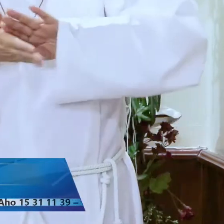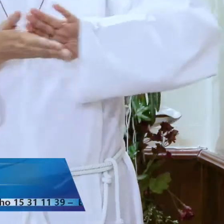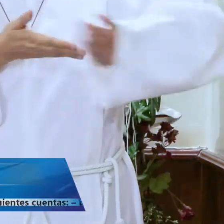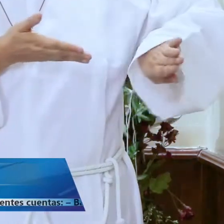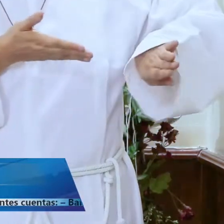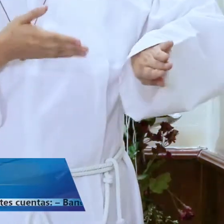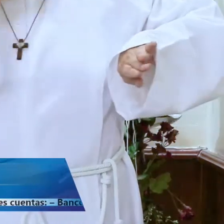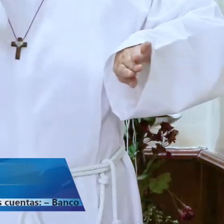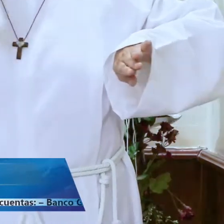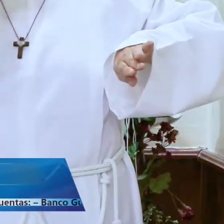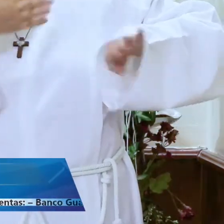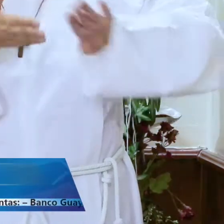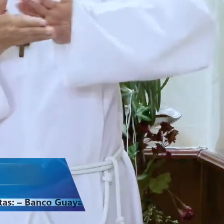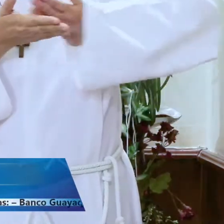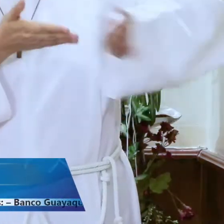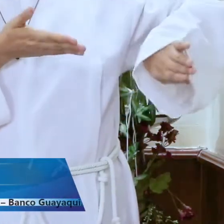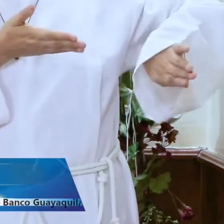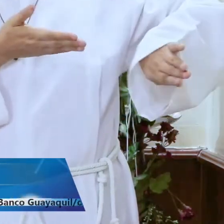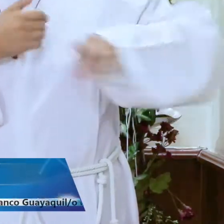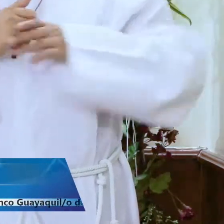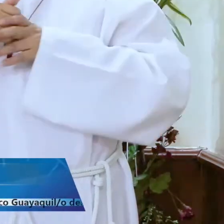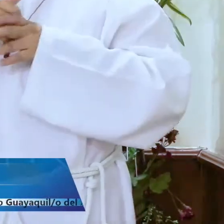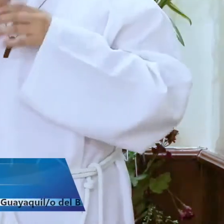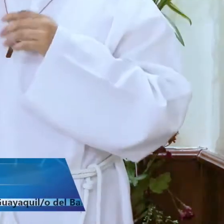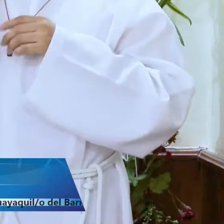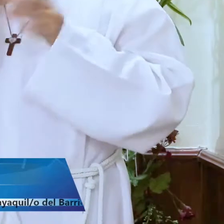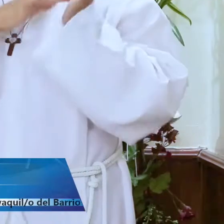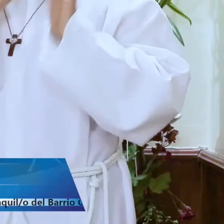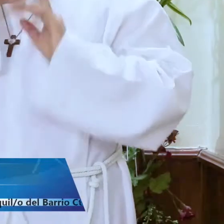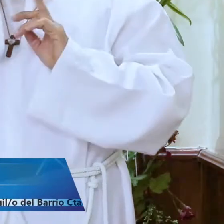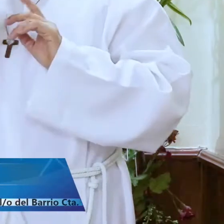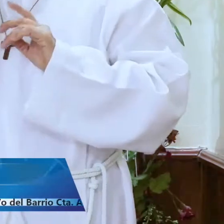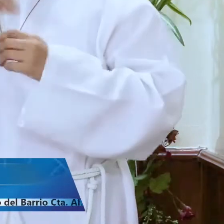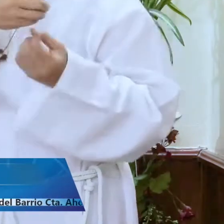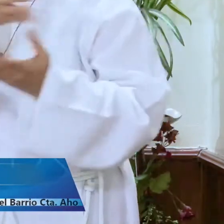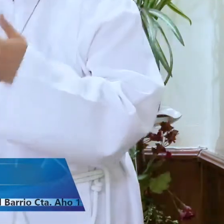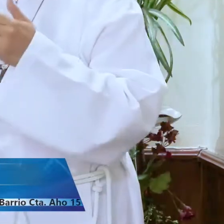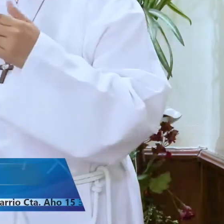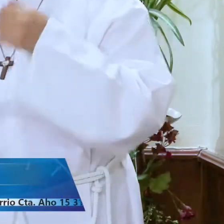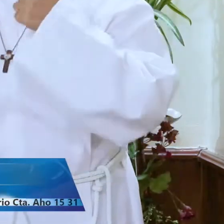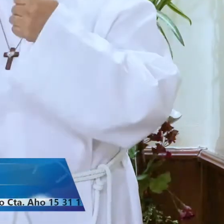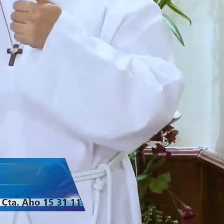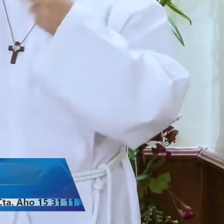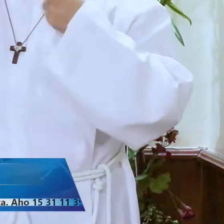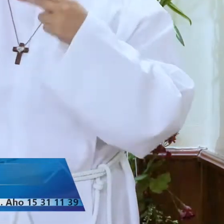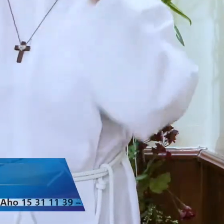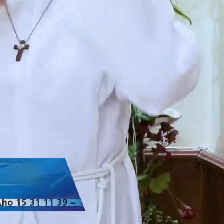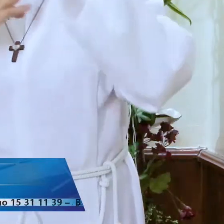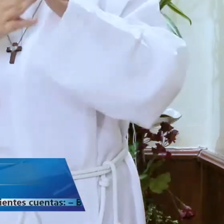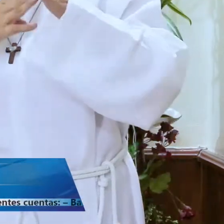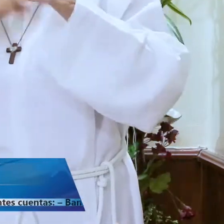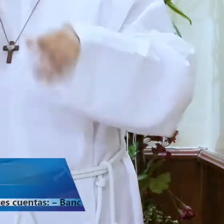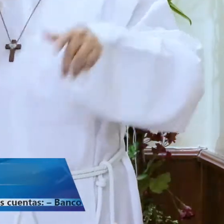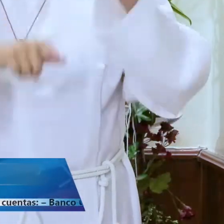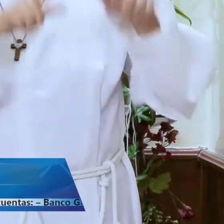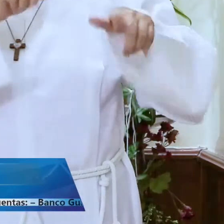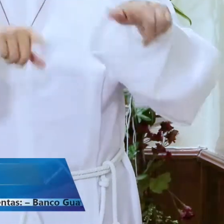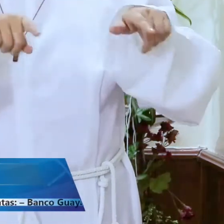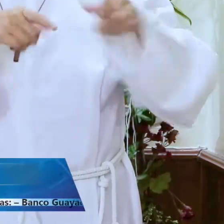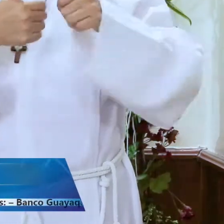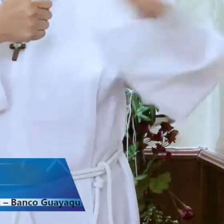vino para anunciar la buena nueva de la paz tanto a ustedes los que estaban lejos como a los que estaban